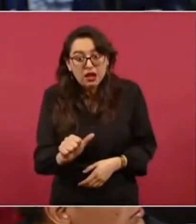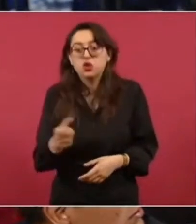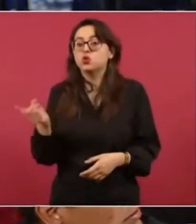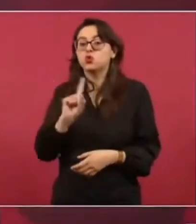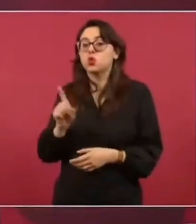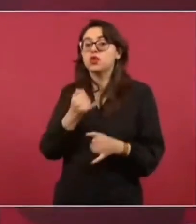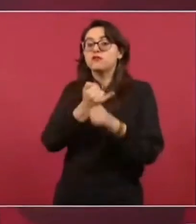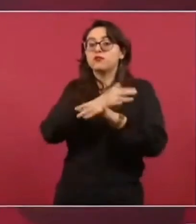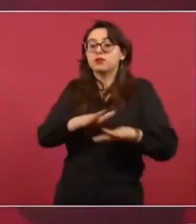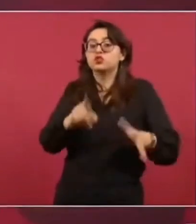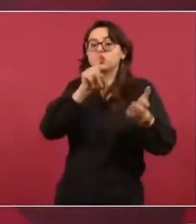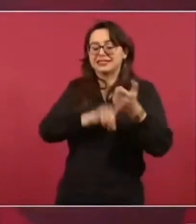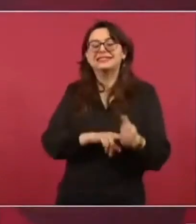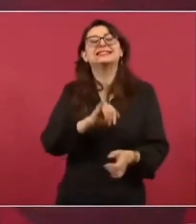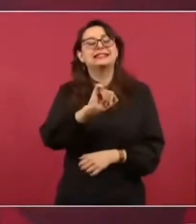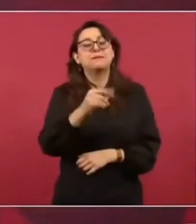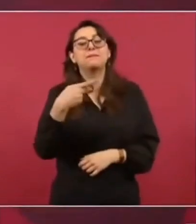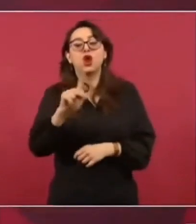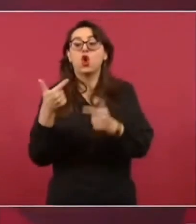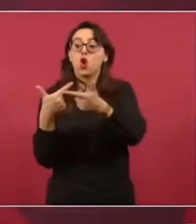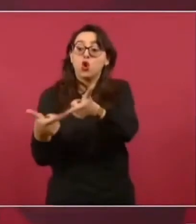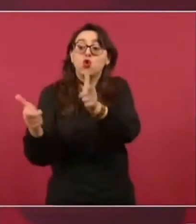internos de la serie